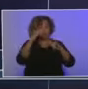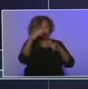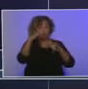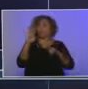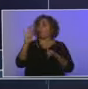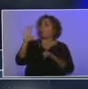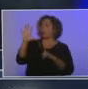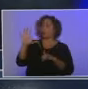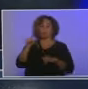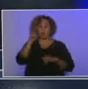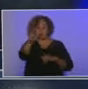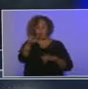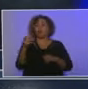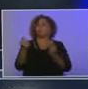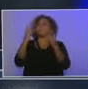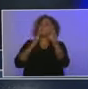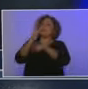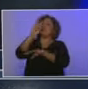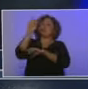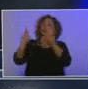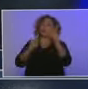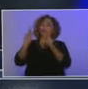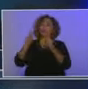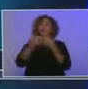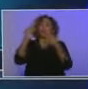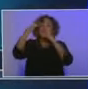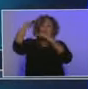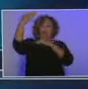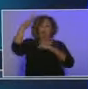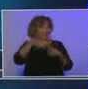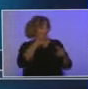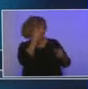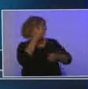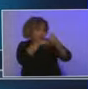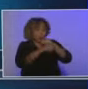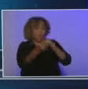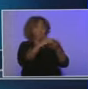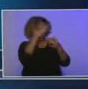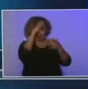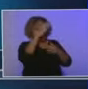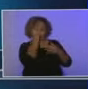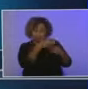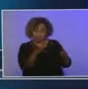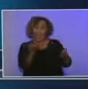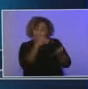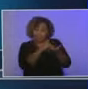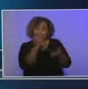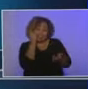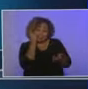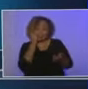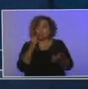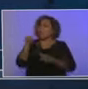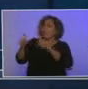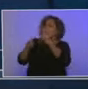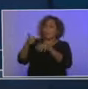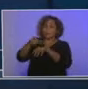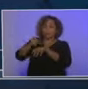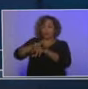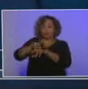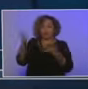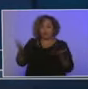Más de 200. Entonces, 45 ¿cómo es posible? Y tuve que cambiar los tornos hace poco. Entonces, le preguntan a los funcionarios del gobierno de Puerto Rico,